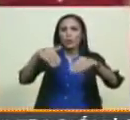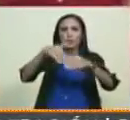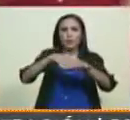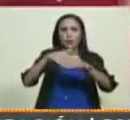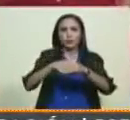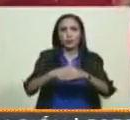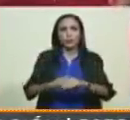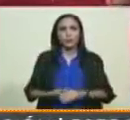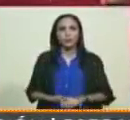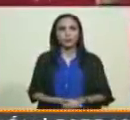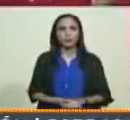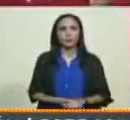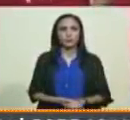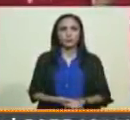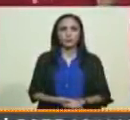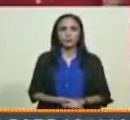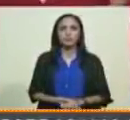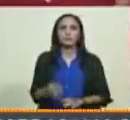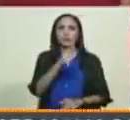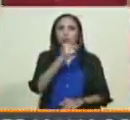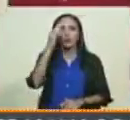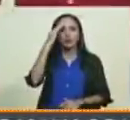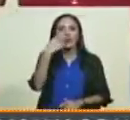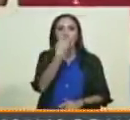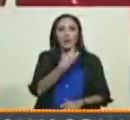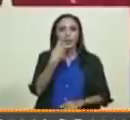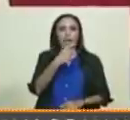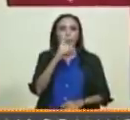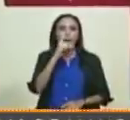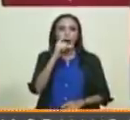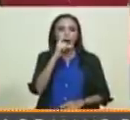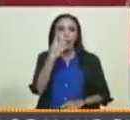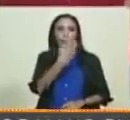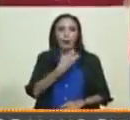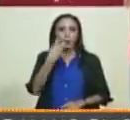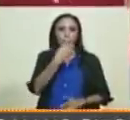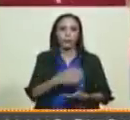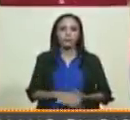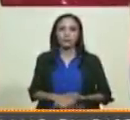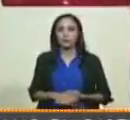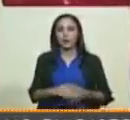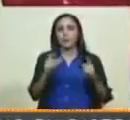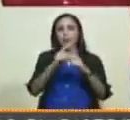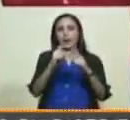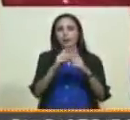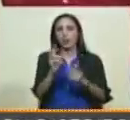¿Ustedes saben cómo se pronuncia Maduro en inglés? Maduro.